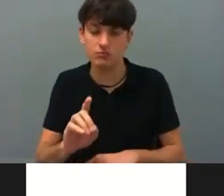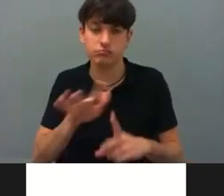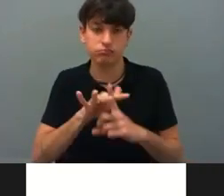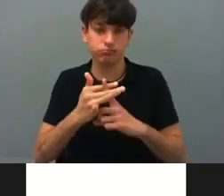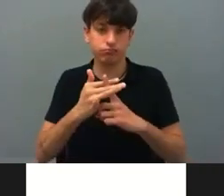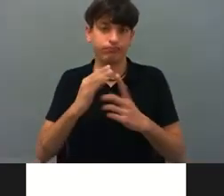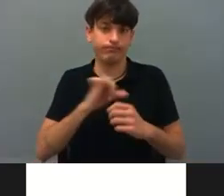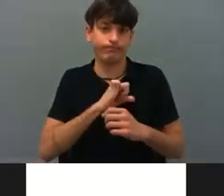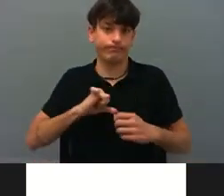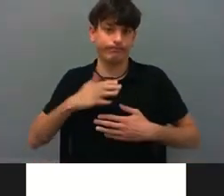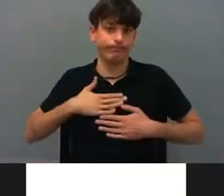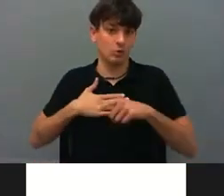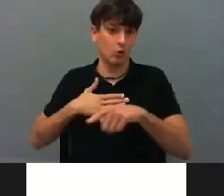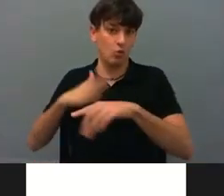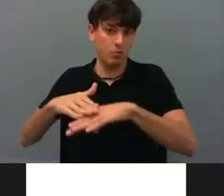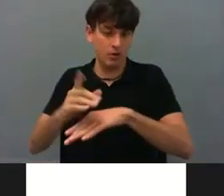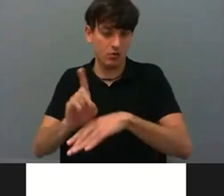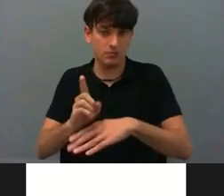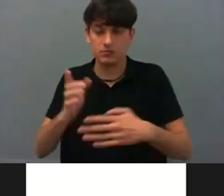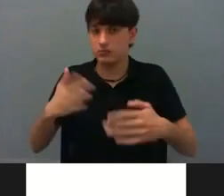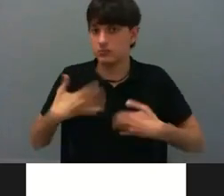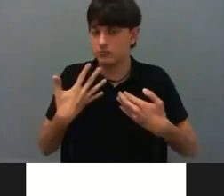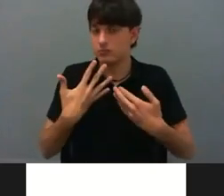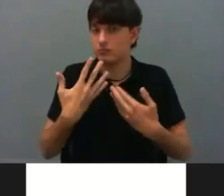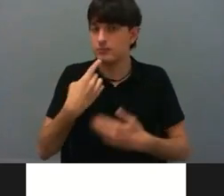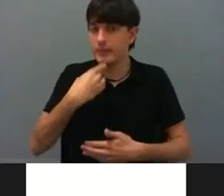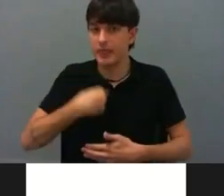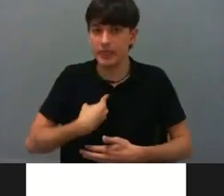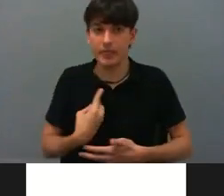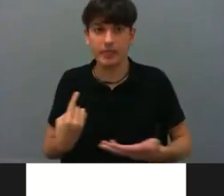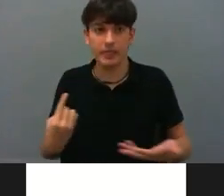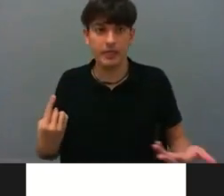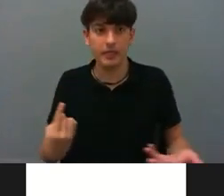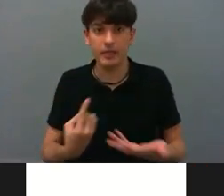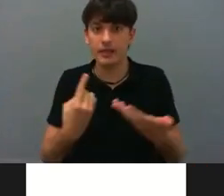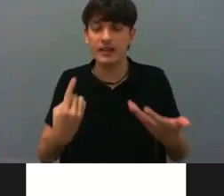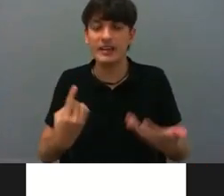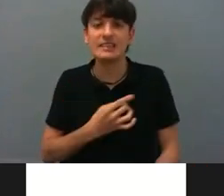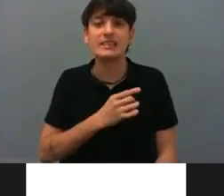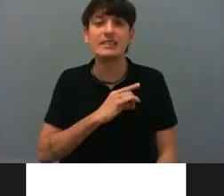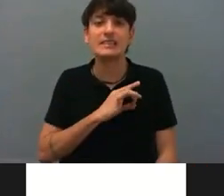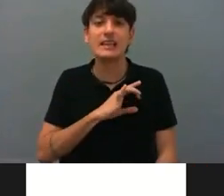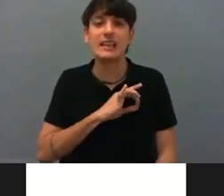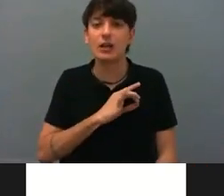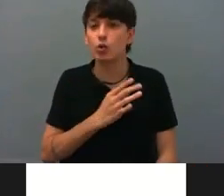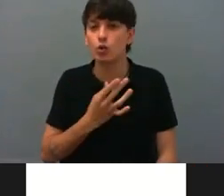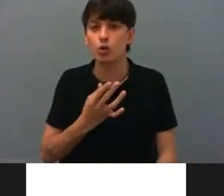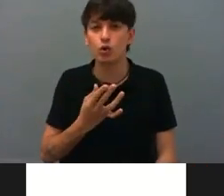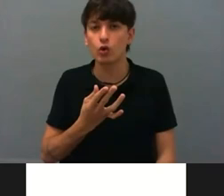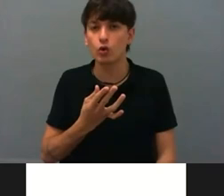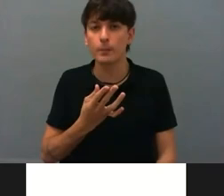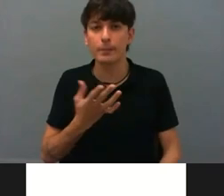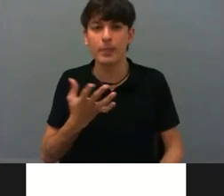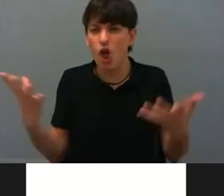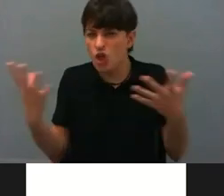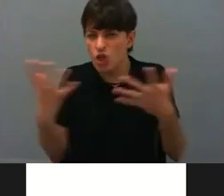fue, ya te digo, no sé, como si alguien te dirigiera en ese momento. No es que el sindicalismo te, te cure todos los